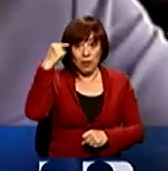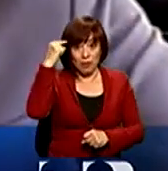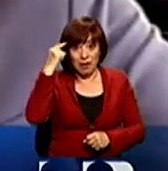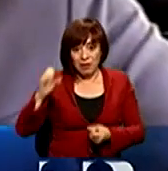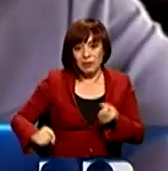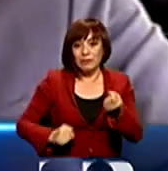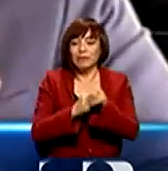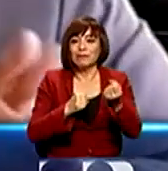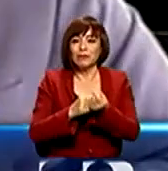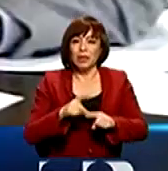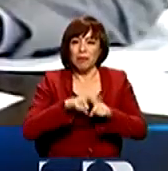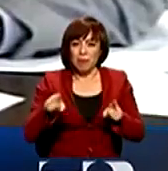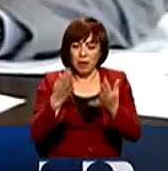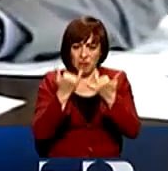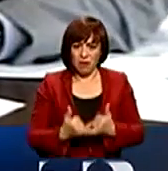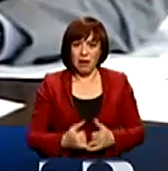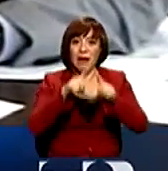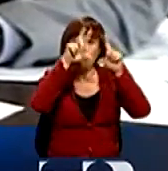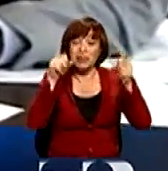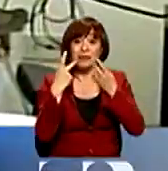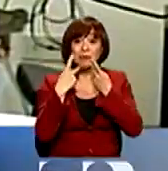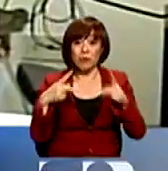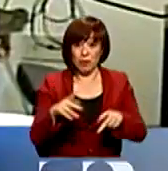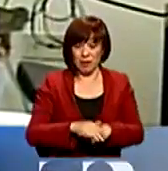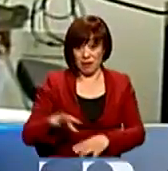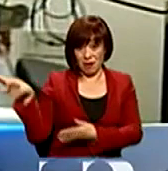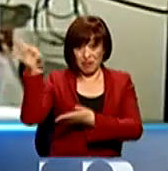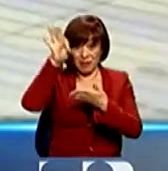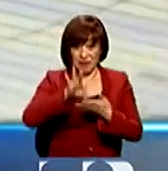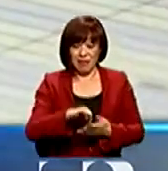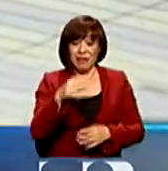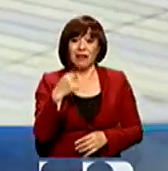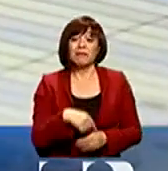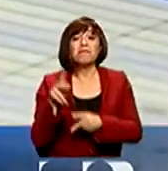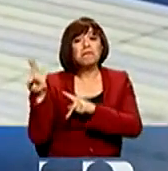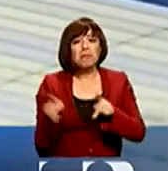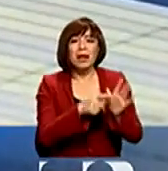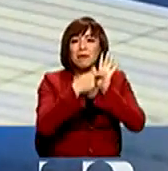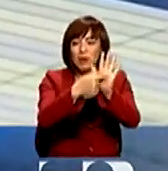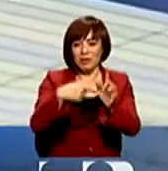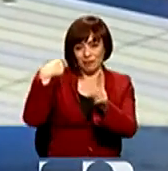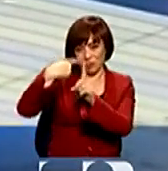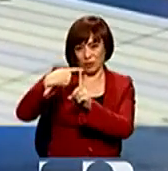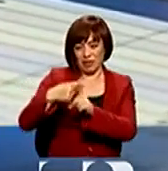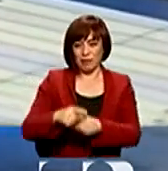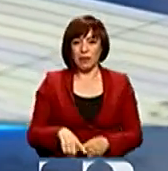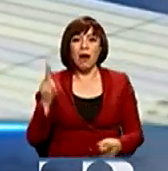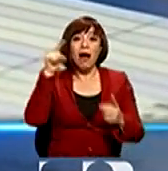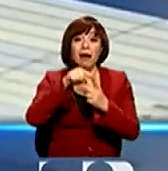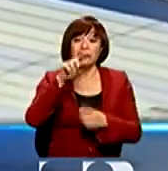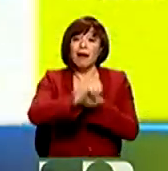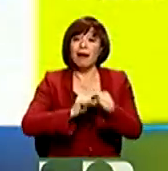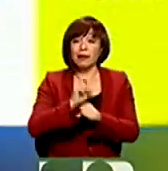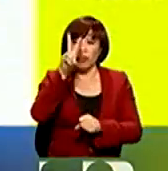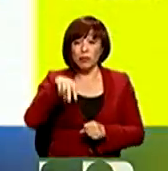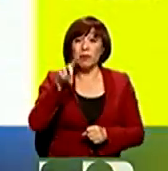de la empresa coordinadora de empresas públicas Edison Garzón presentaba un plan de optimización de las EPs. Para 2021, según se dijo, se